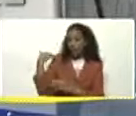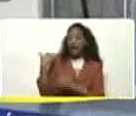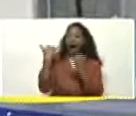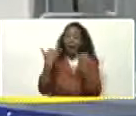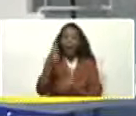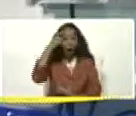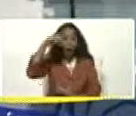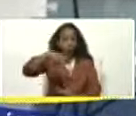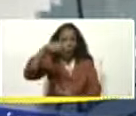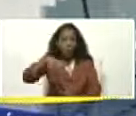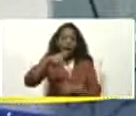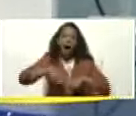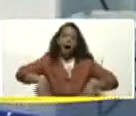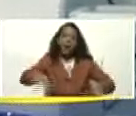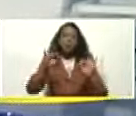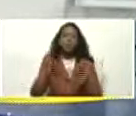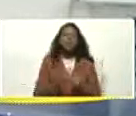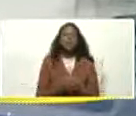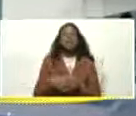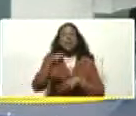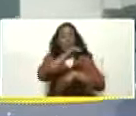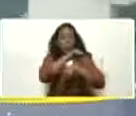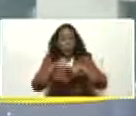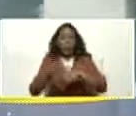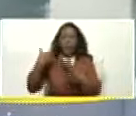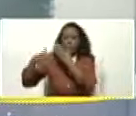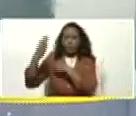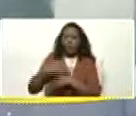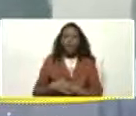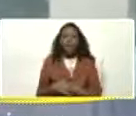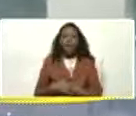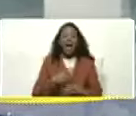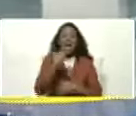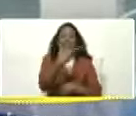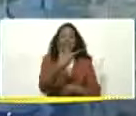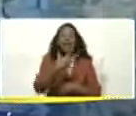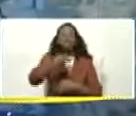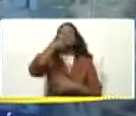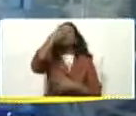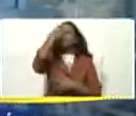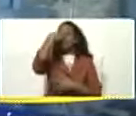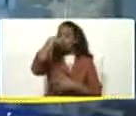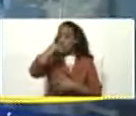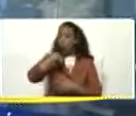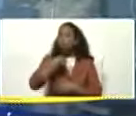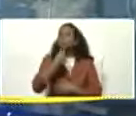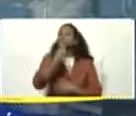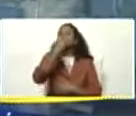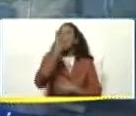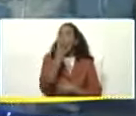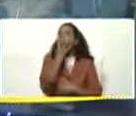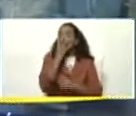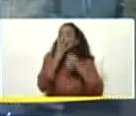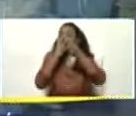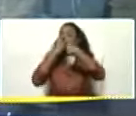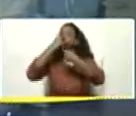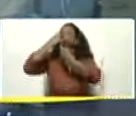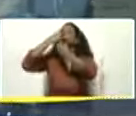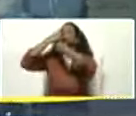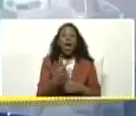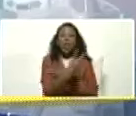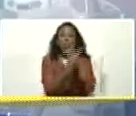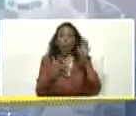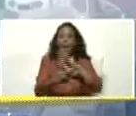ríos Ares de quirófano Ares de emergencia aquí tenemos tres ventiladores de Última Generación donde damos